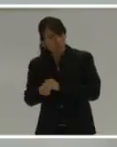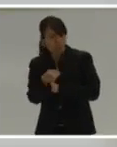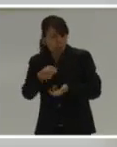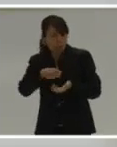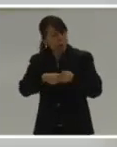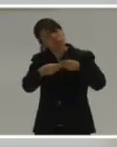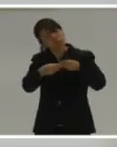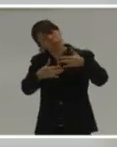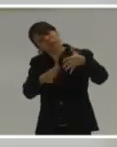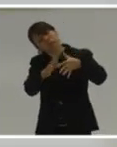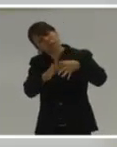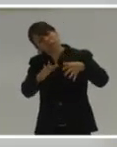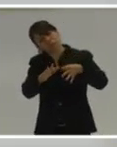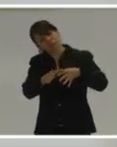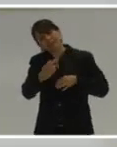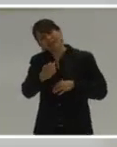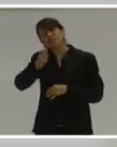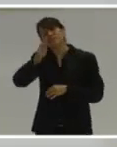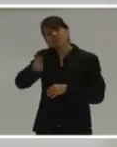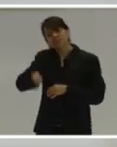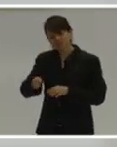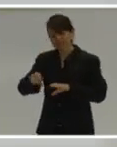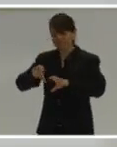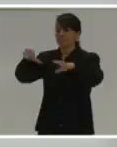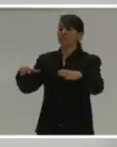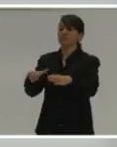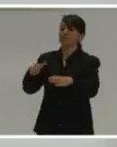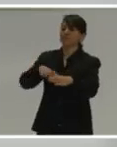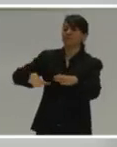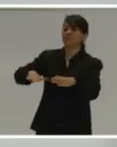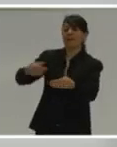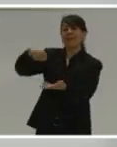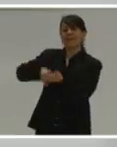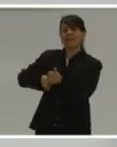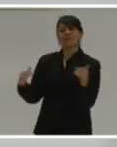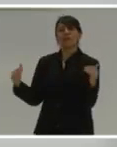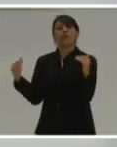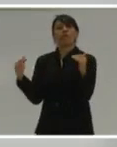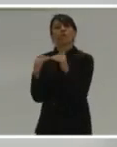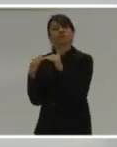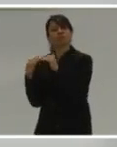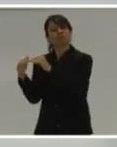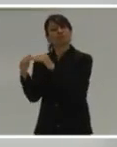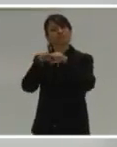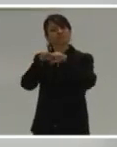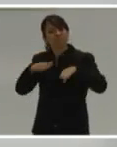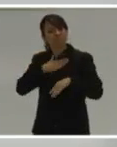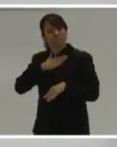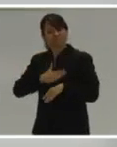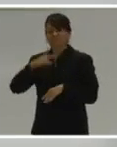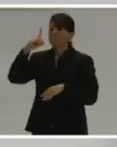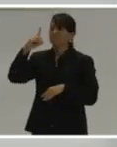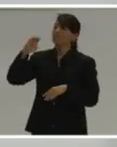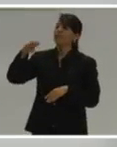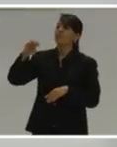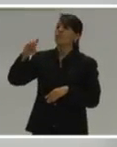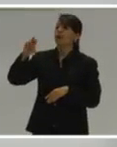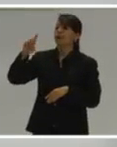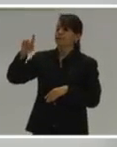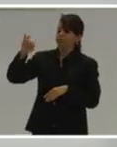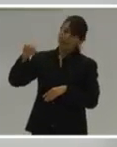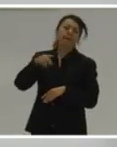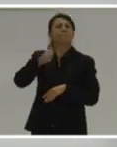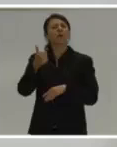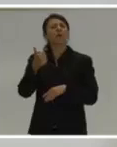la democracia comunitaria, ¿no? Las otras democracias, como la representativa, la participativa,